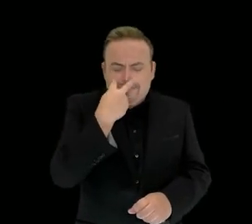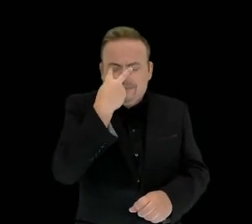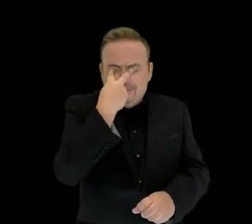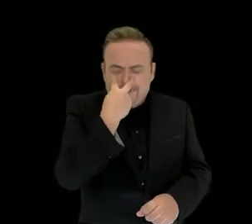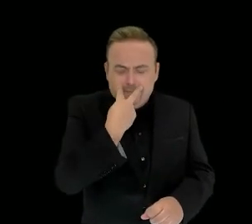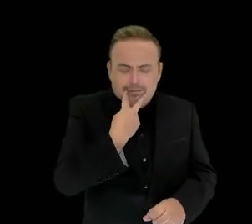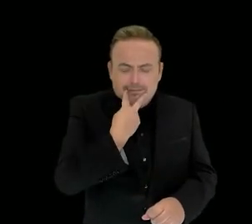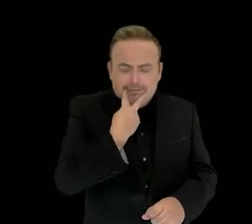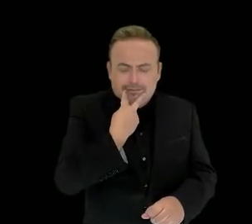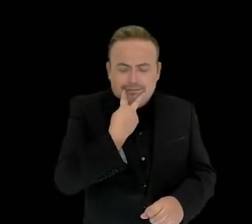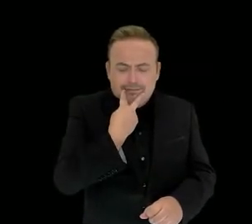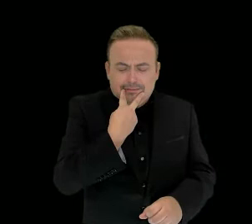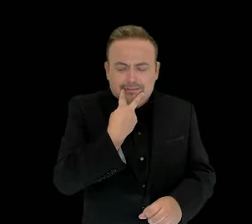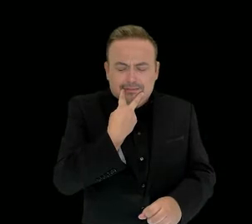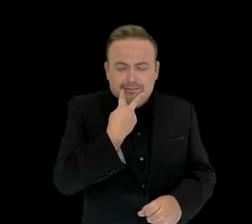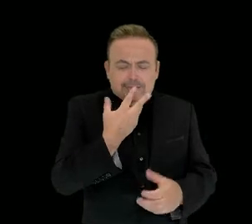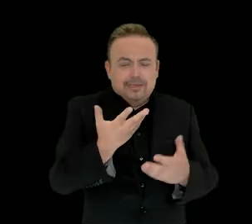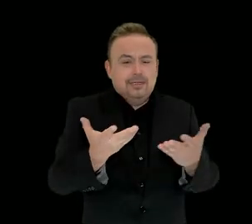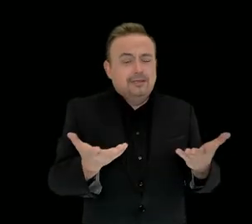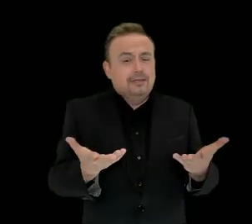al saber que